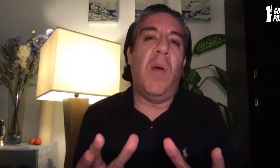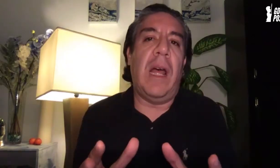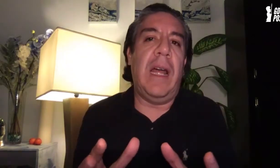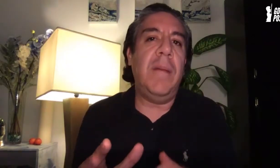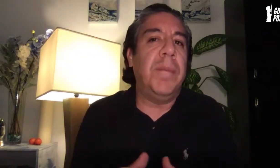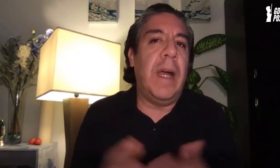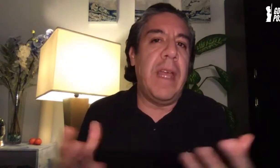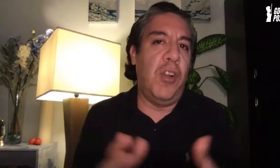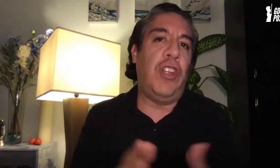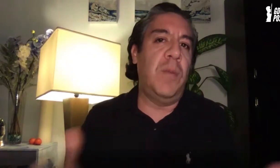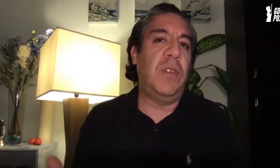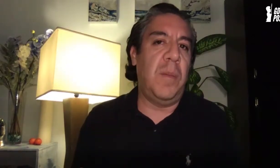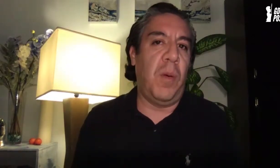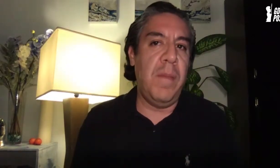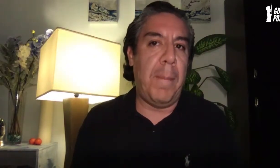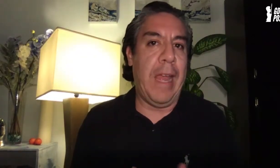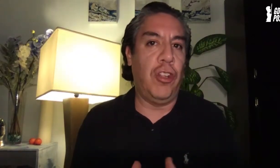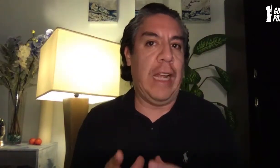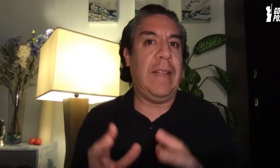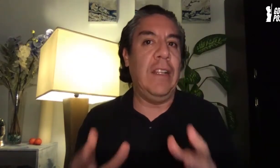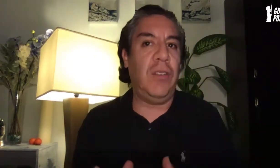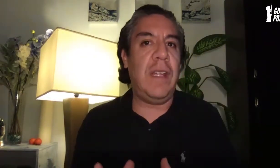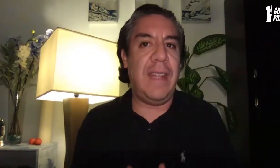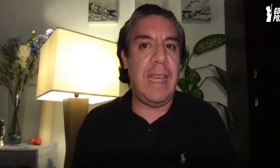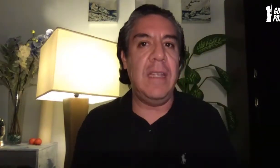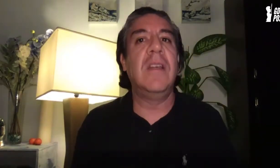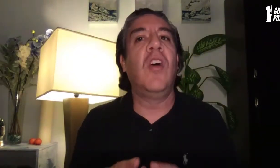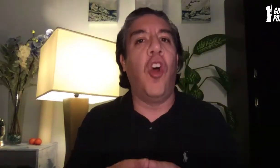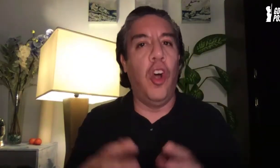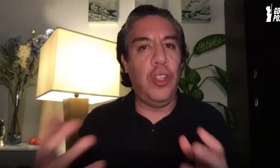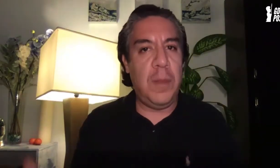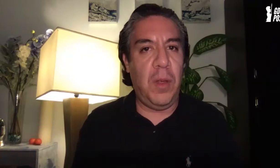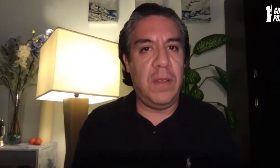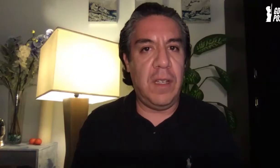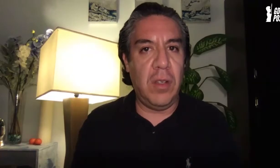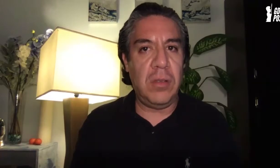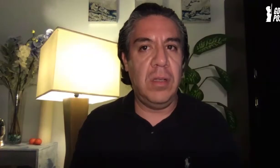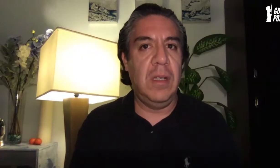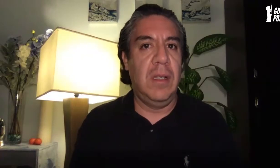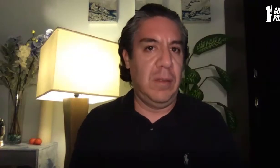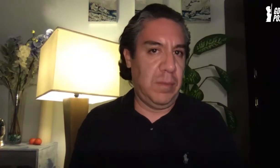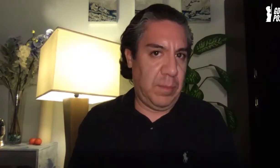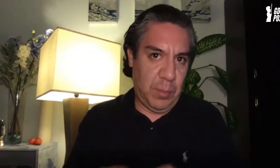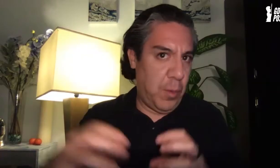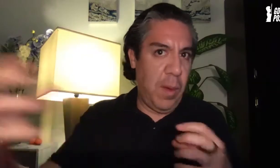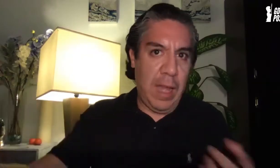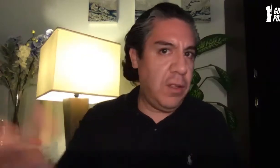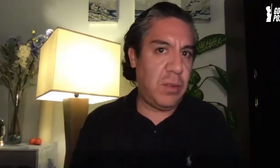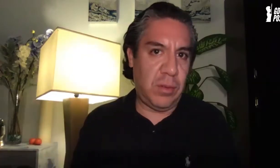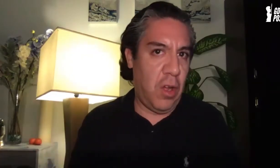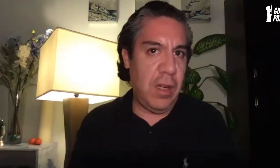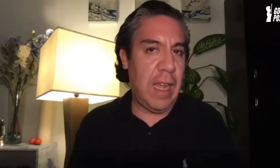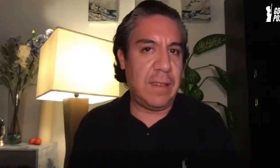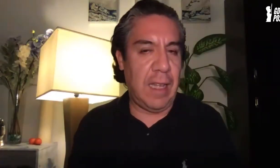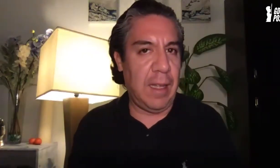metropolitana de Guadalajara, vaya, no tenemos ese problema, pero tratándose de otro tipo de distritos,